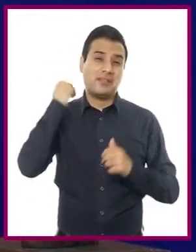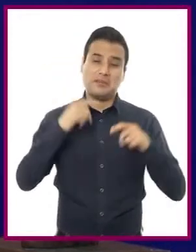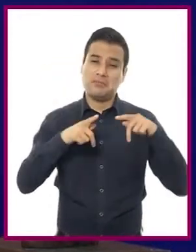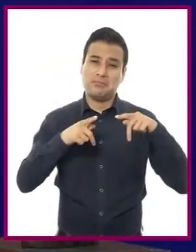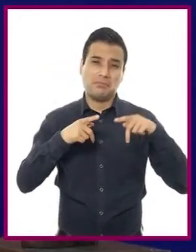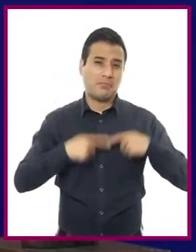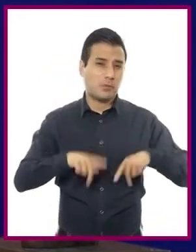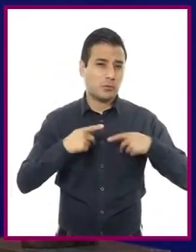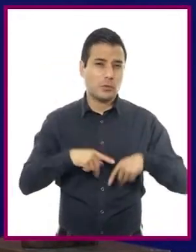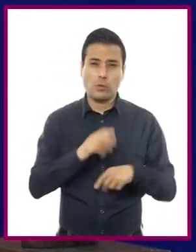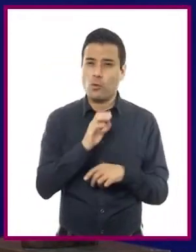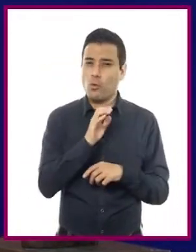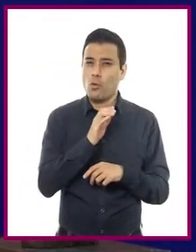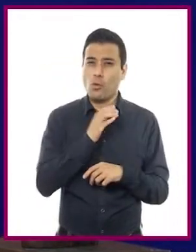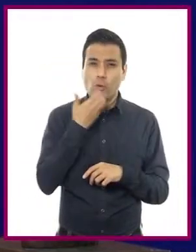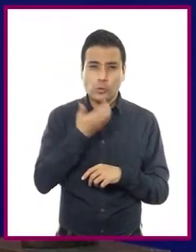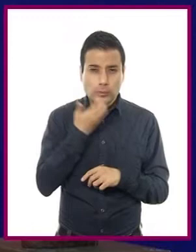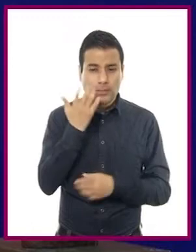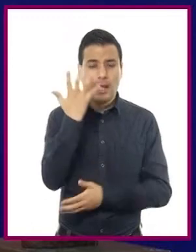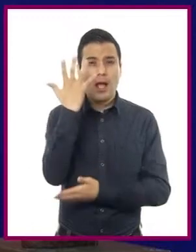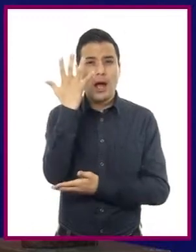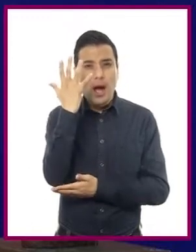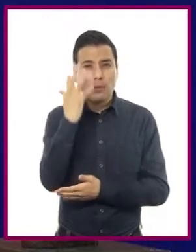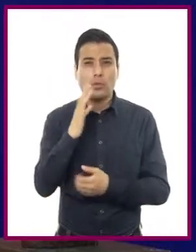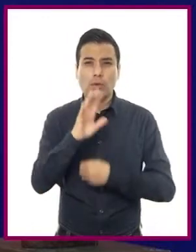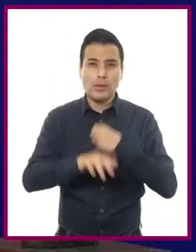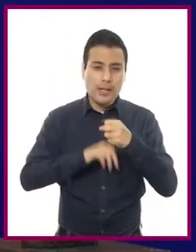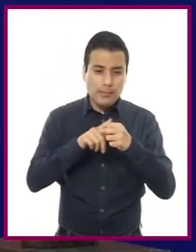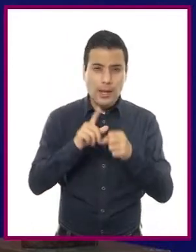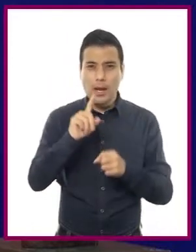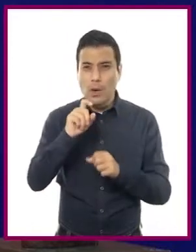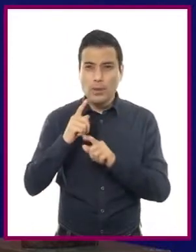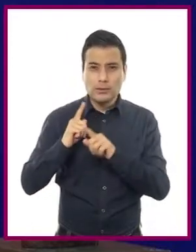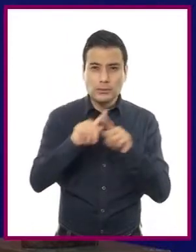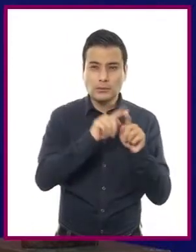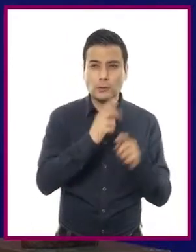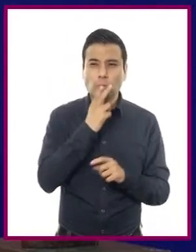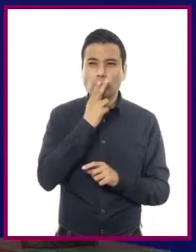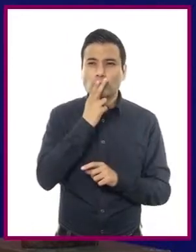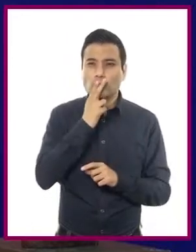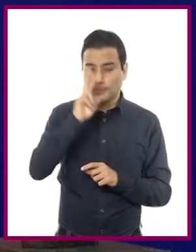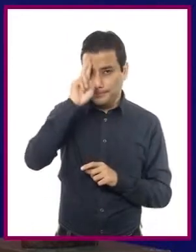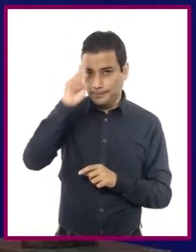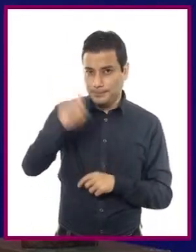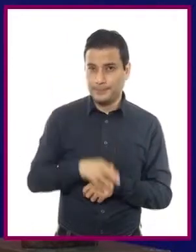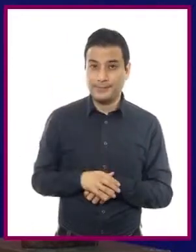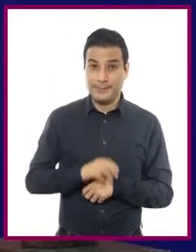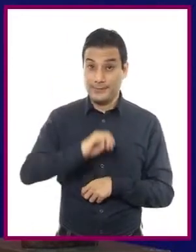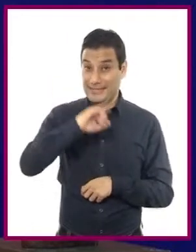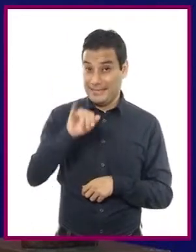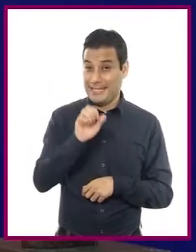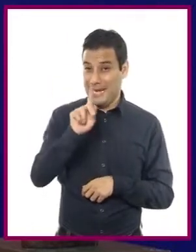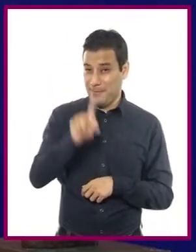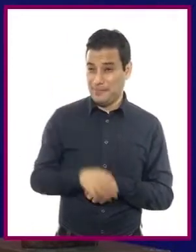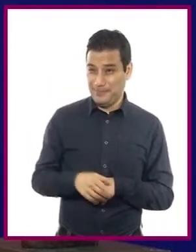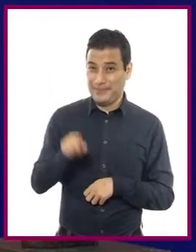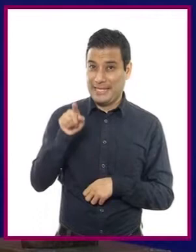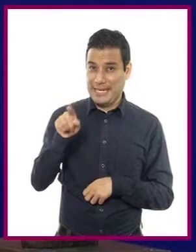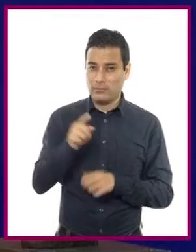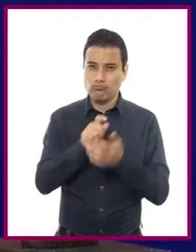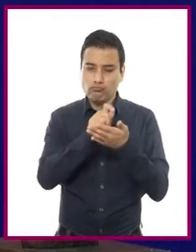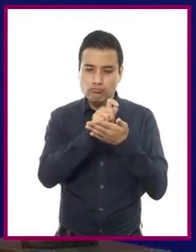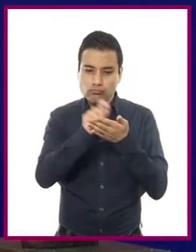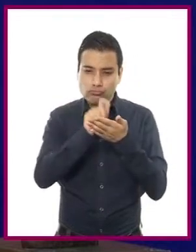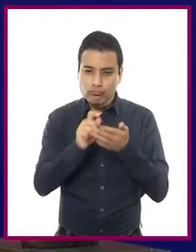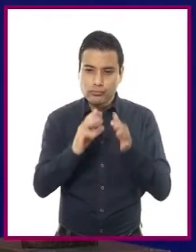antepasados eran muy respetuosos con el medio ambiente. Lo que hace José Emilio Pacheco es enaltecer